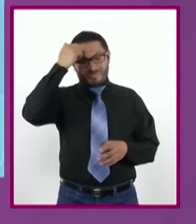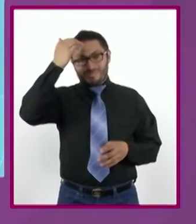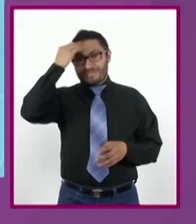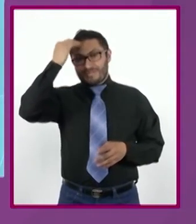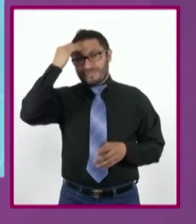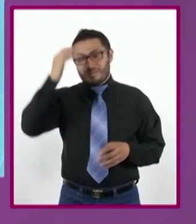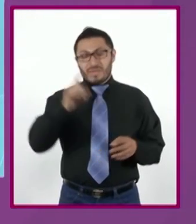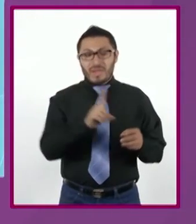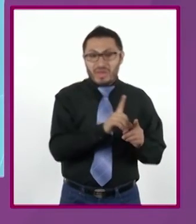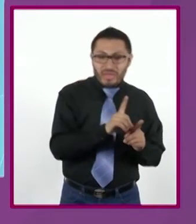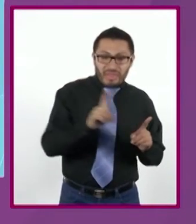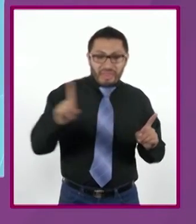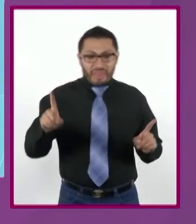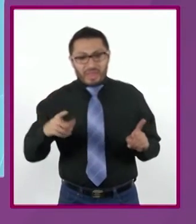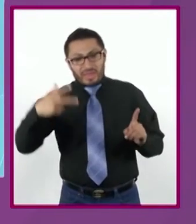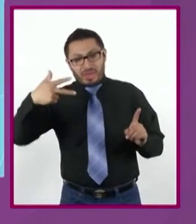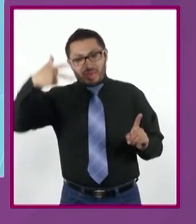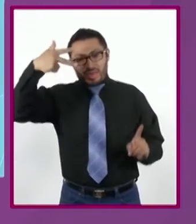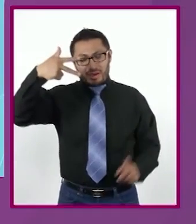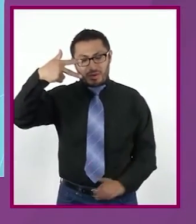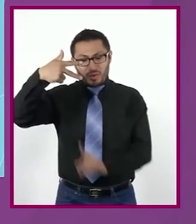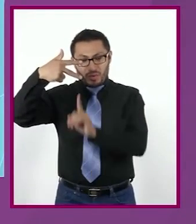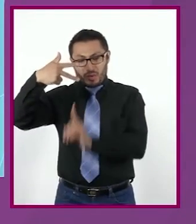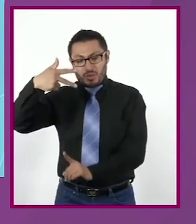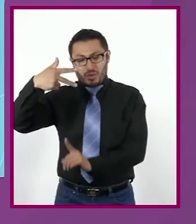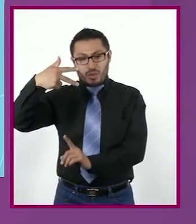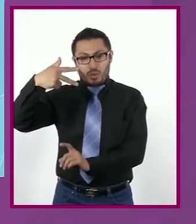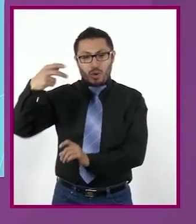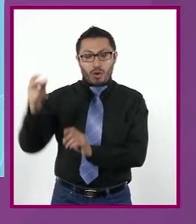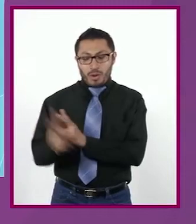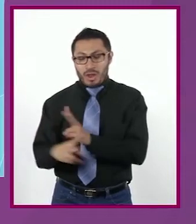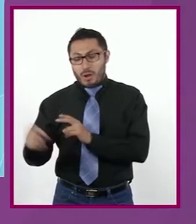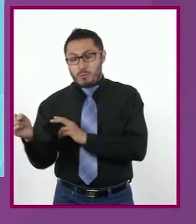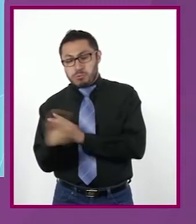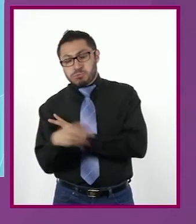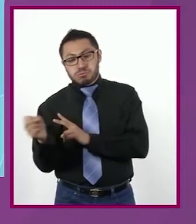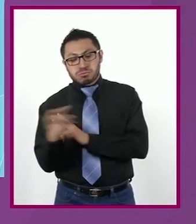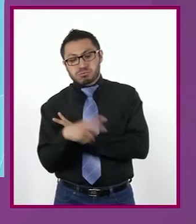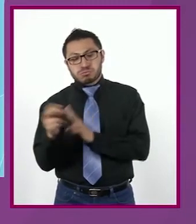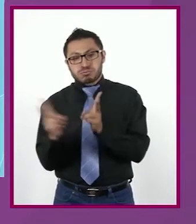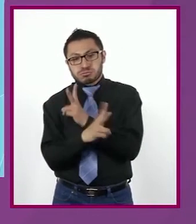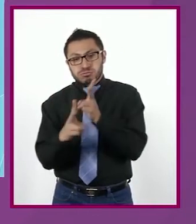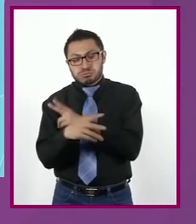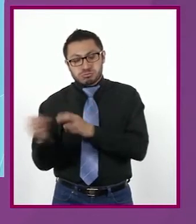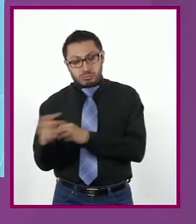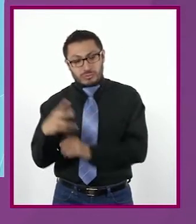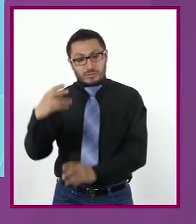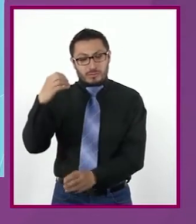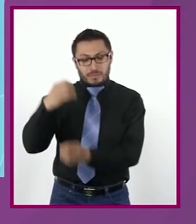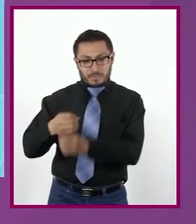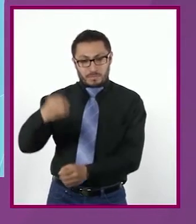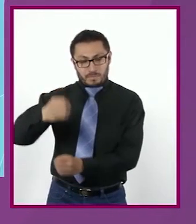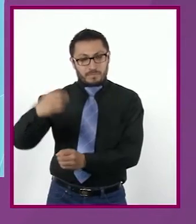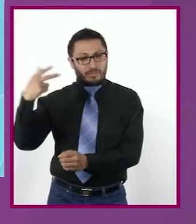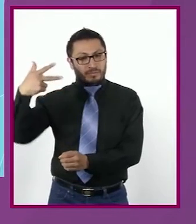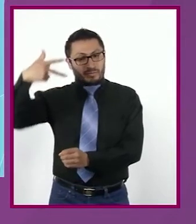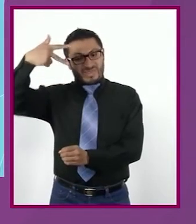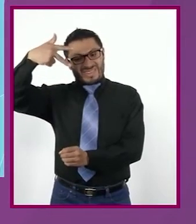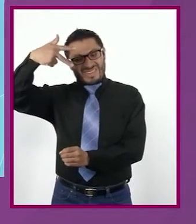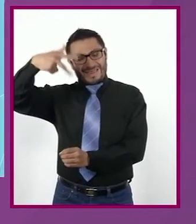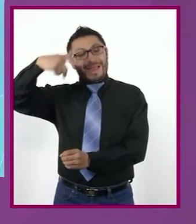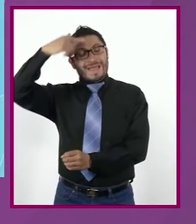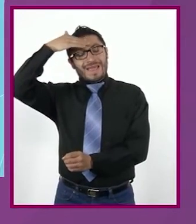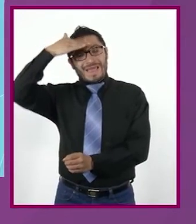la distancia entre la cámara y el tubo que lanza el aire, ya que estos están fijos. También sabemos que la caída se